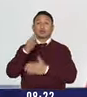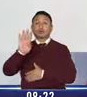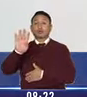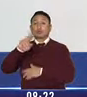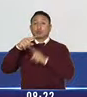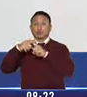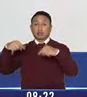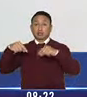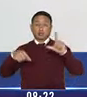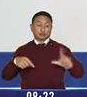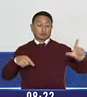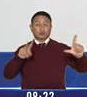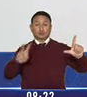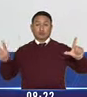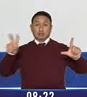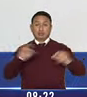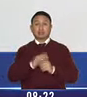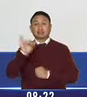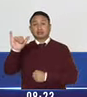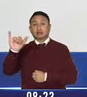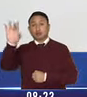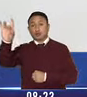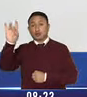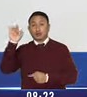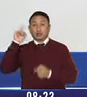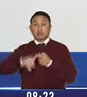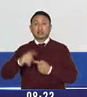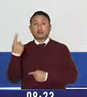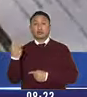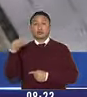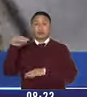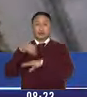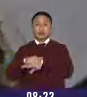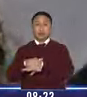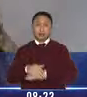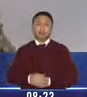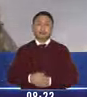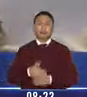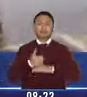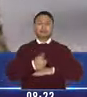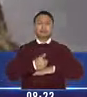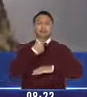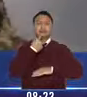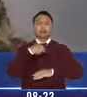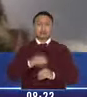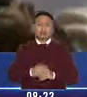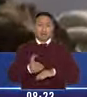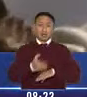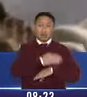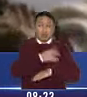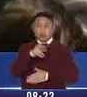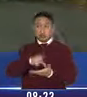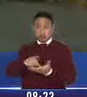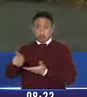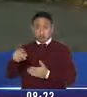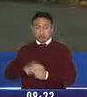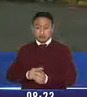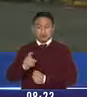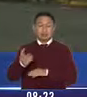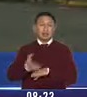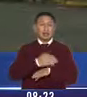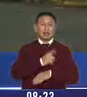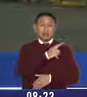De lunes a viernes y los sábados de 8 a 13 horas. Las autoridades recalcaron que antes de cancelar los valores es